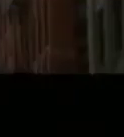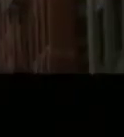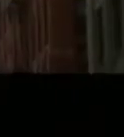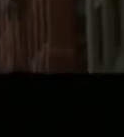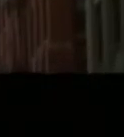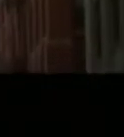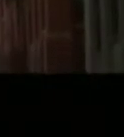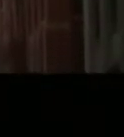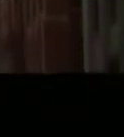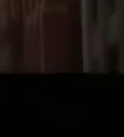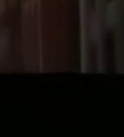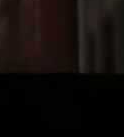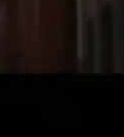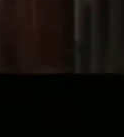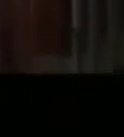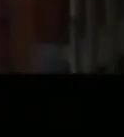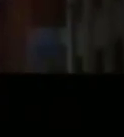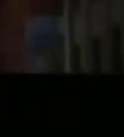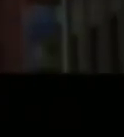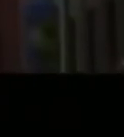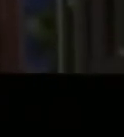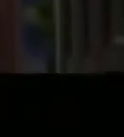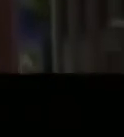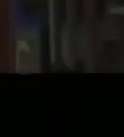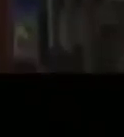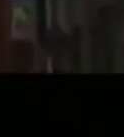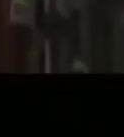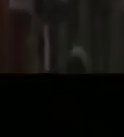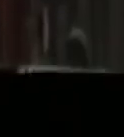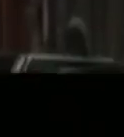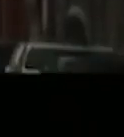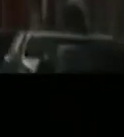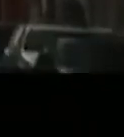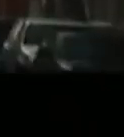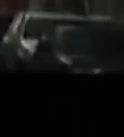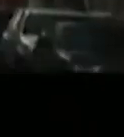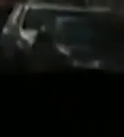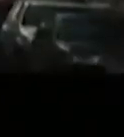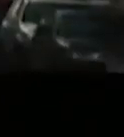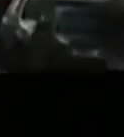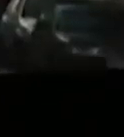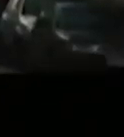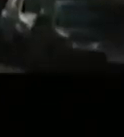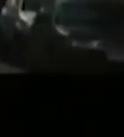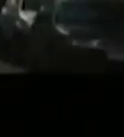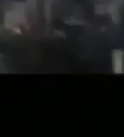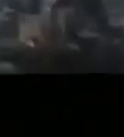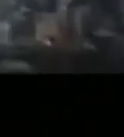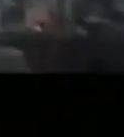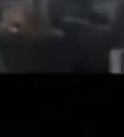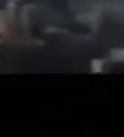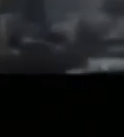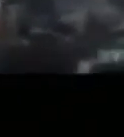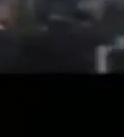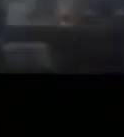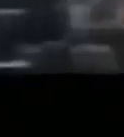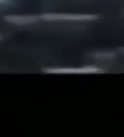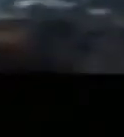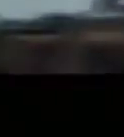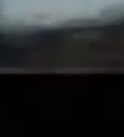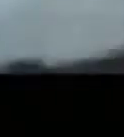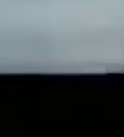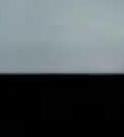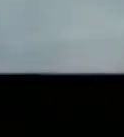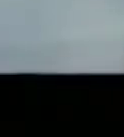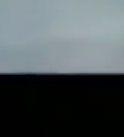A mediados del siglo XX, todos habían reconocido el valor del puente colgante. Pero en noviembre de 1940 ocurrió algo que cambiaría